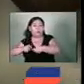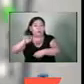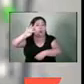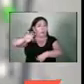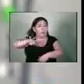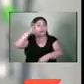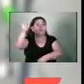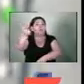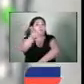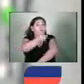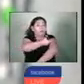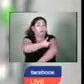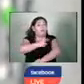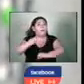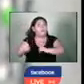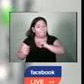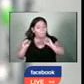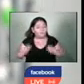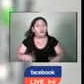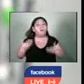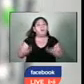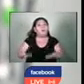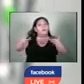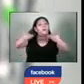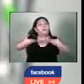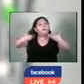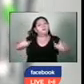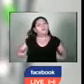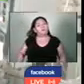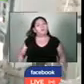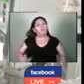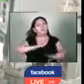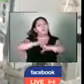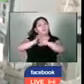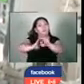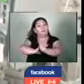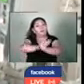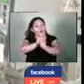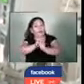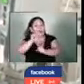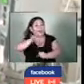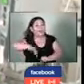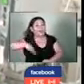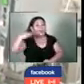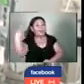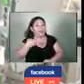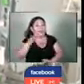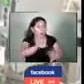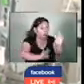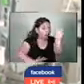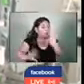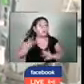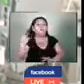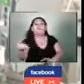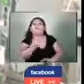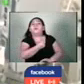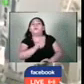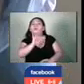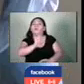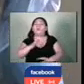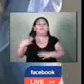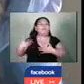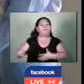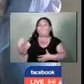una cuarta dosis para reforzar el sistema inmune contra el coronavirus es necesario en personas que por condiciones